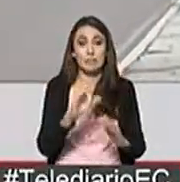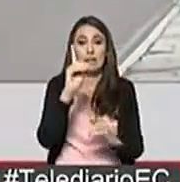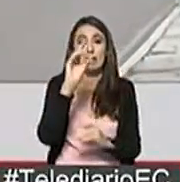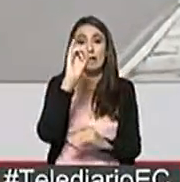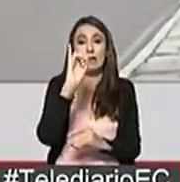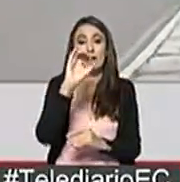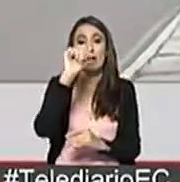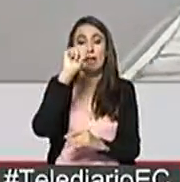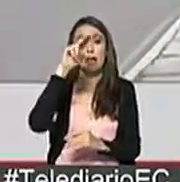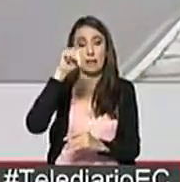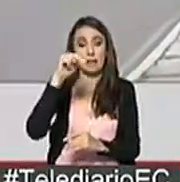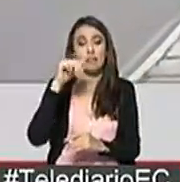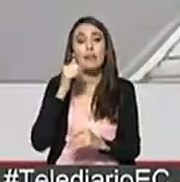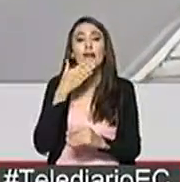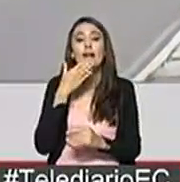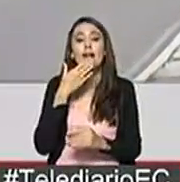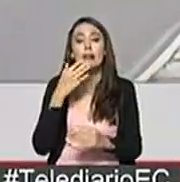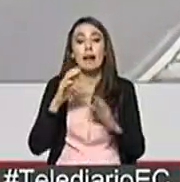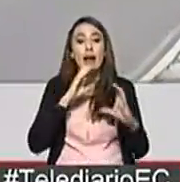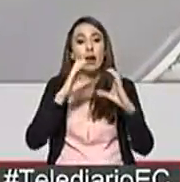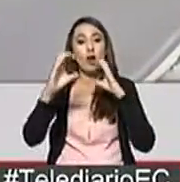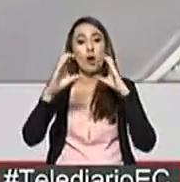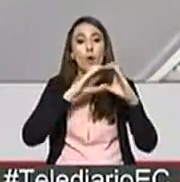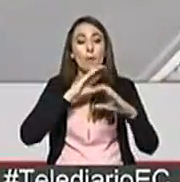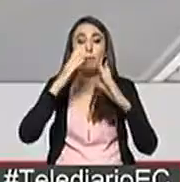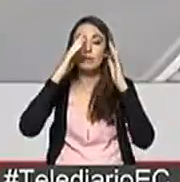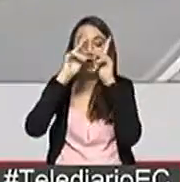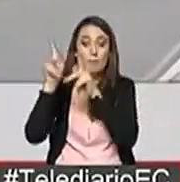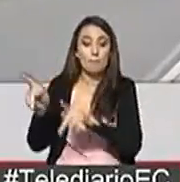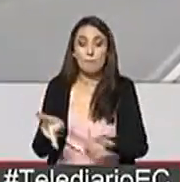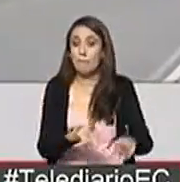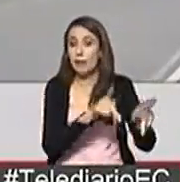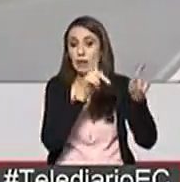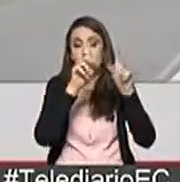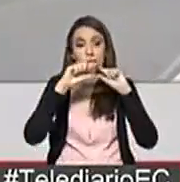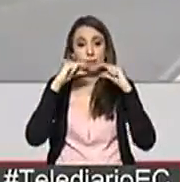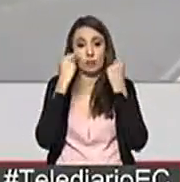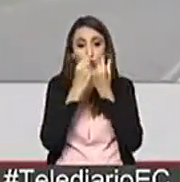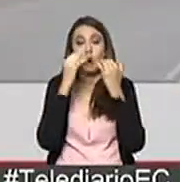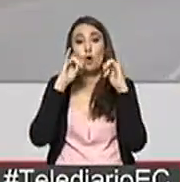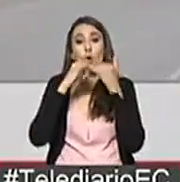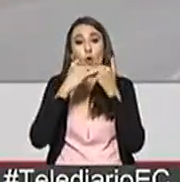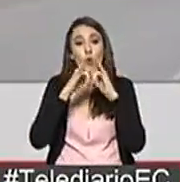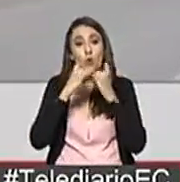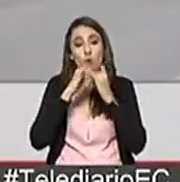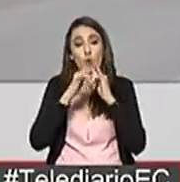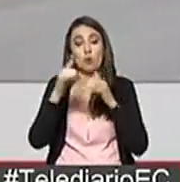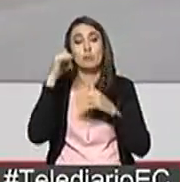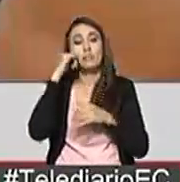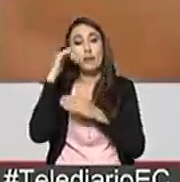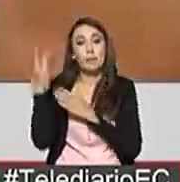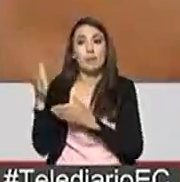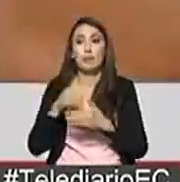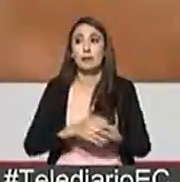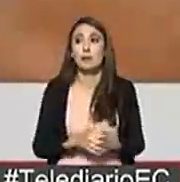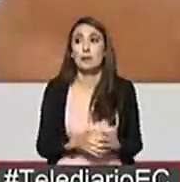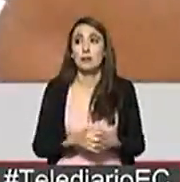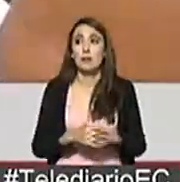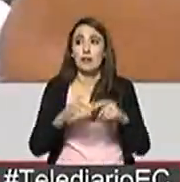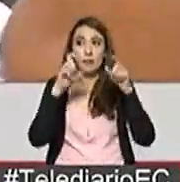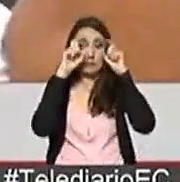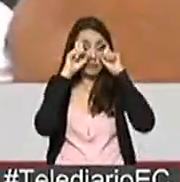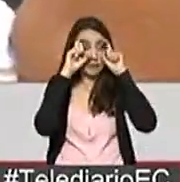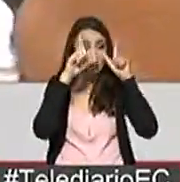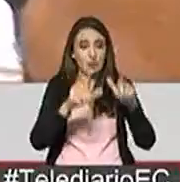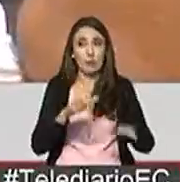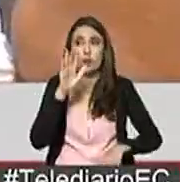las investigaciones realizadas sobre la supuesta planificación de estos actos a través de una línea de WhatsApp. La fiscalía